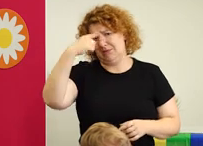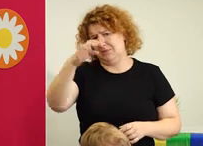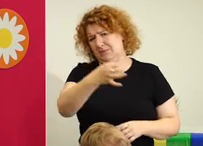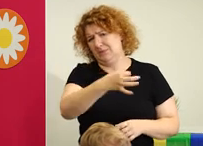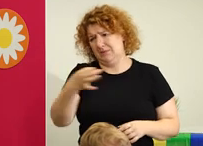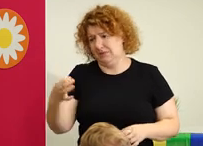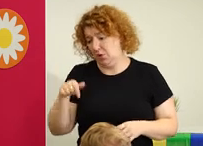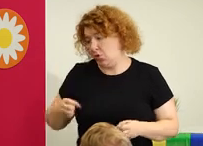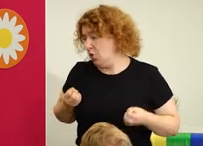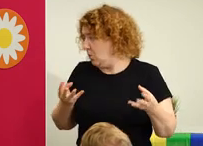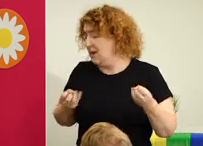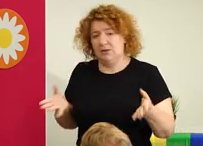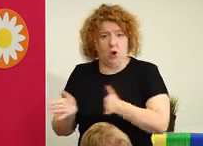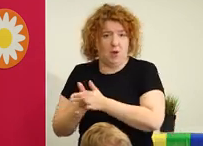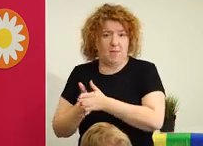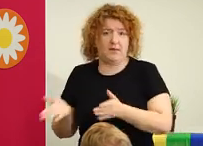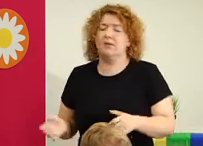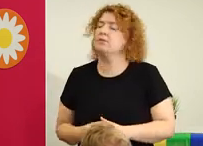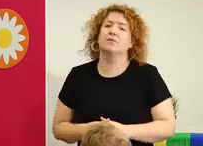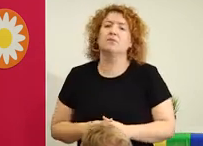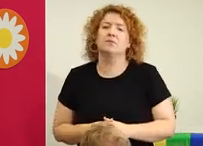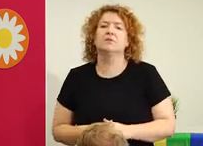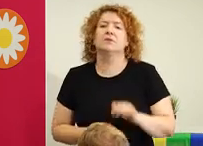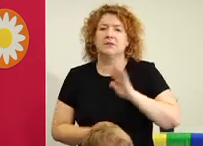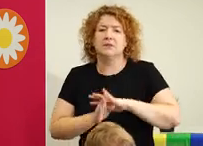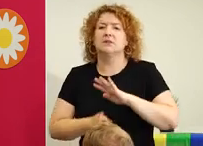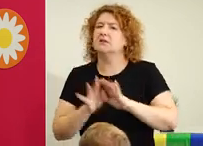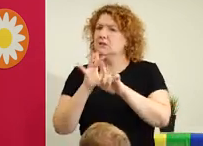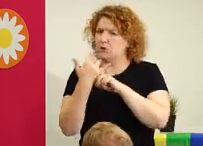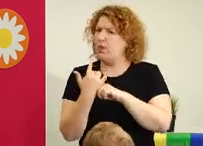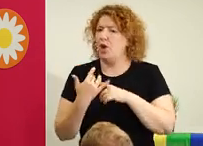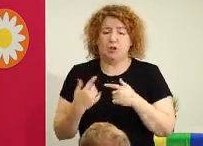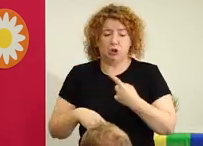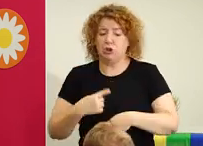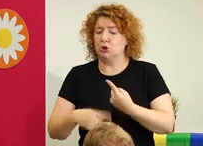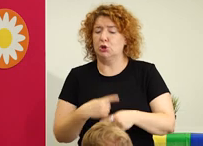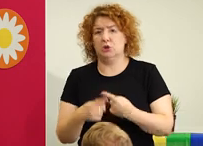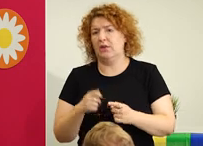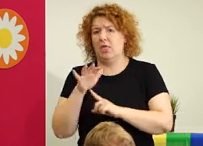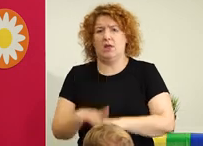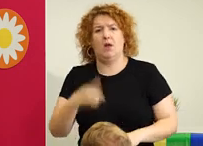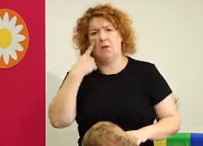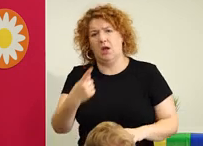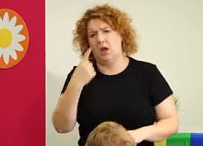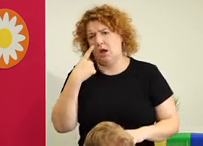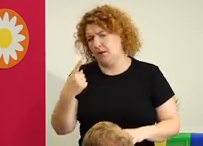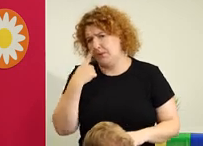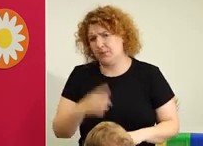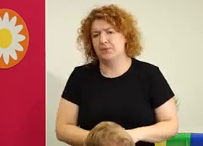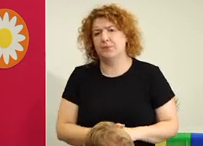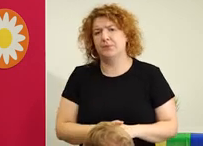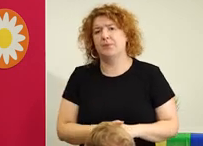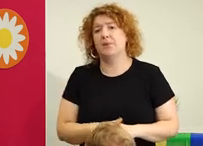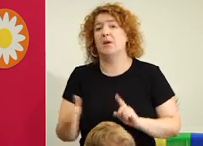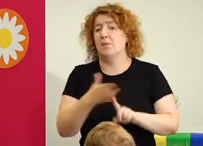nos lo pueden contar los compañeros y las compañeras, que sigue habiendo muchas situaciones cotidianas de discriminación y de violencia.